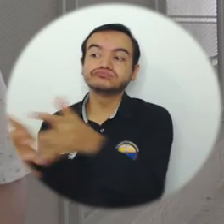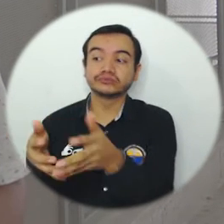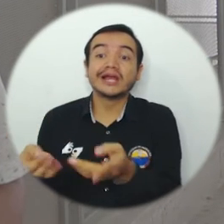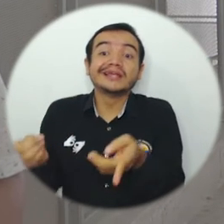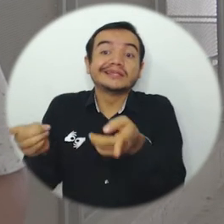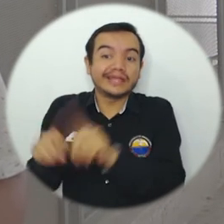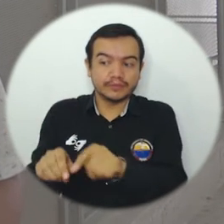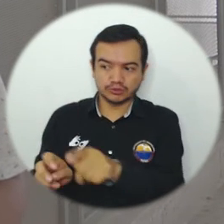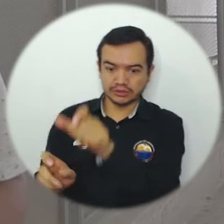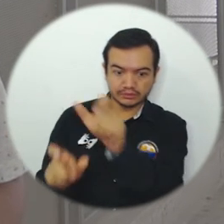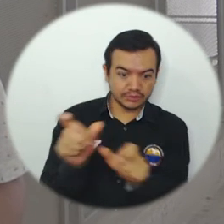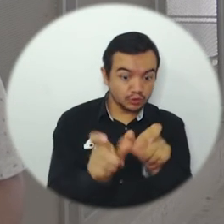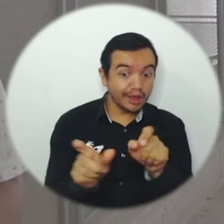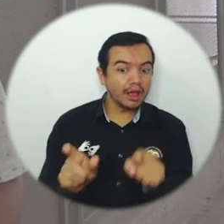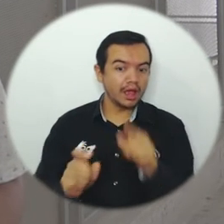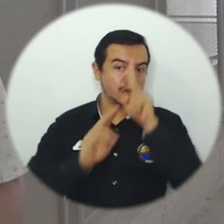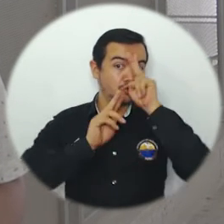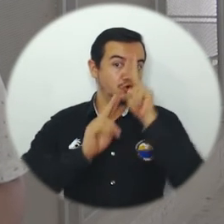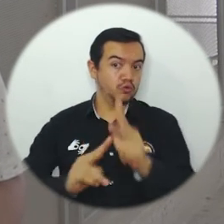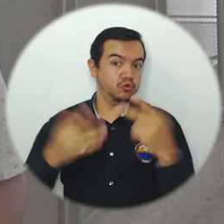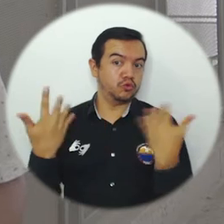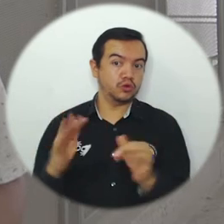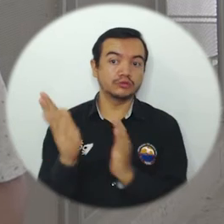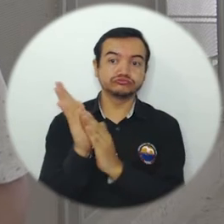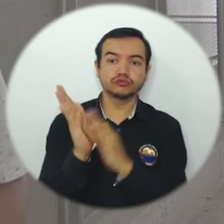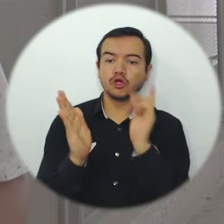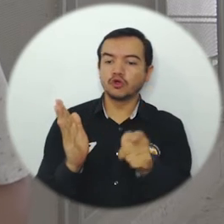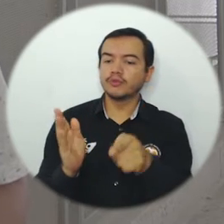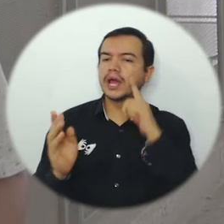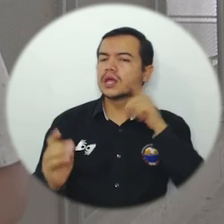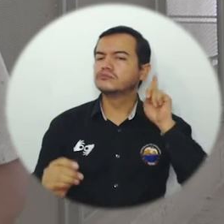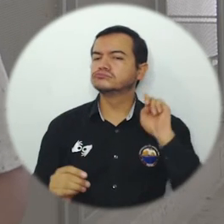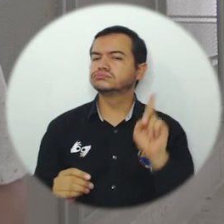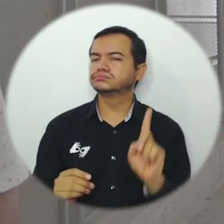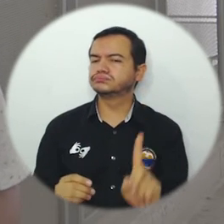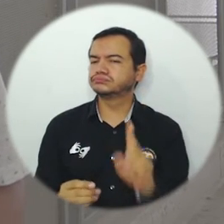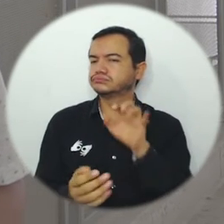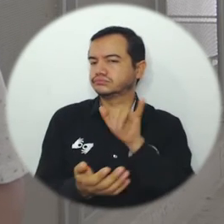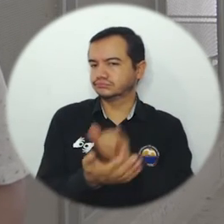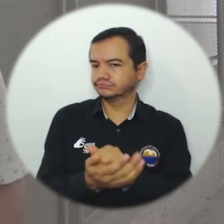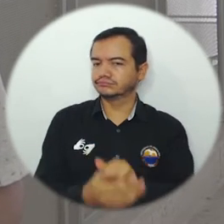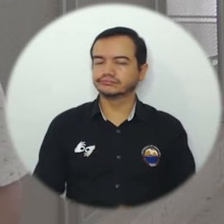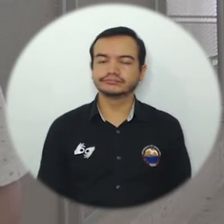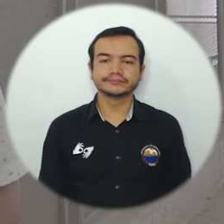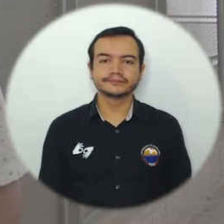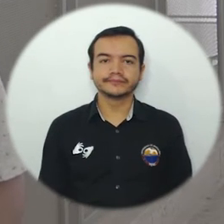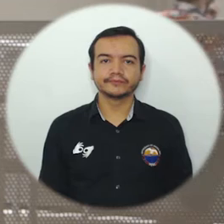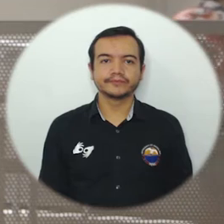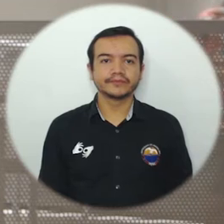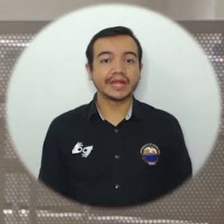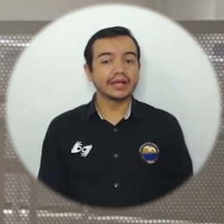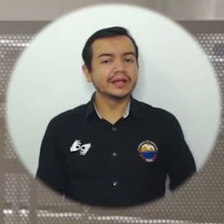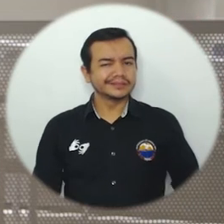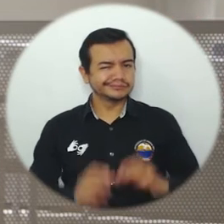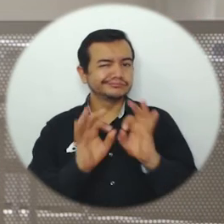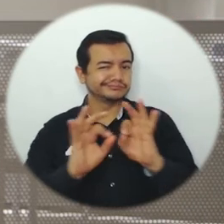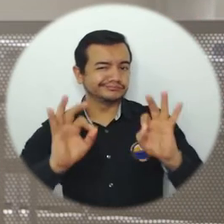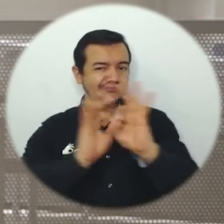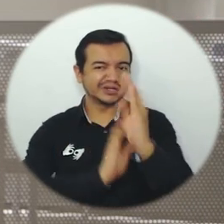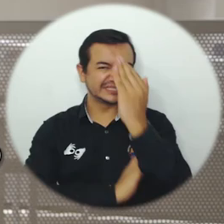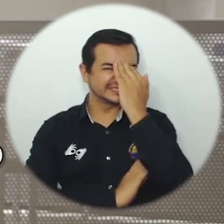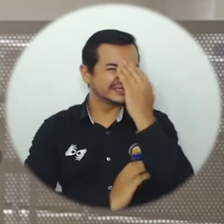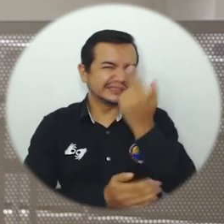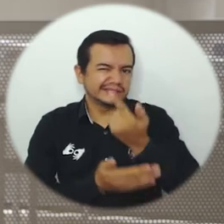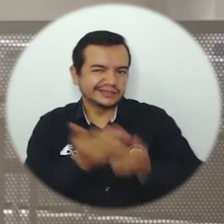reconocidos, pudieran ser resaltados gracias a ese trabajo que venimos desempeñando pues, desde hace un tiempo. Parte de este